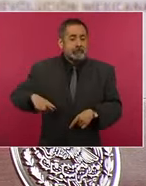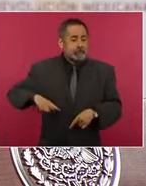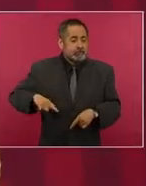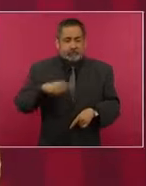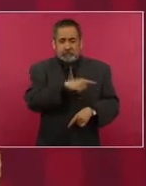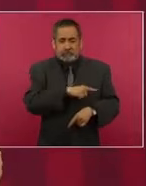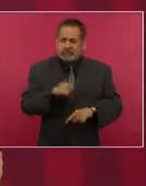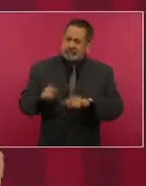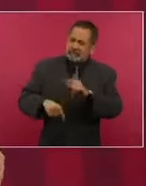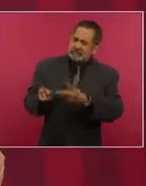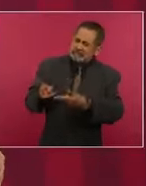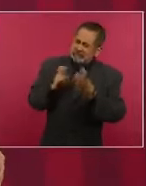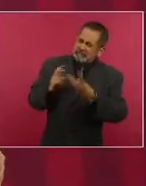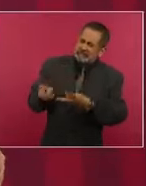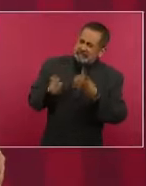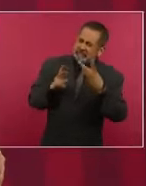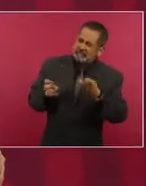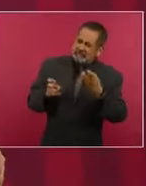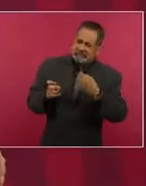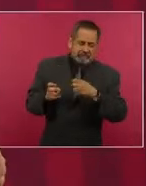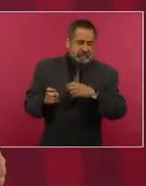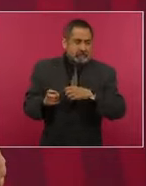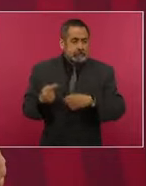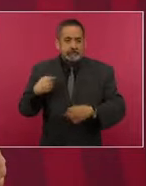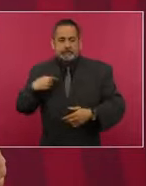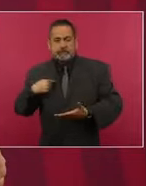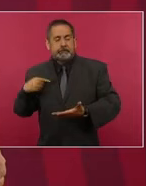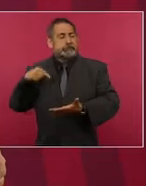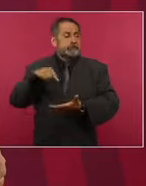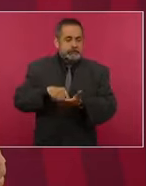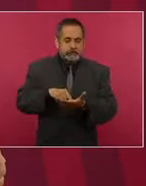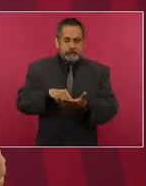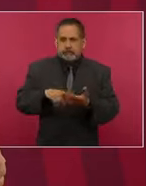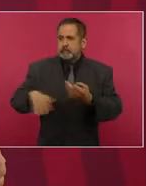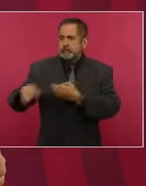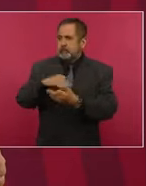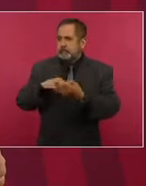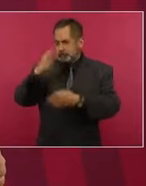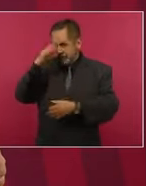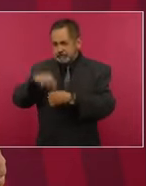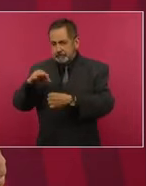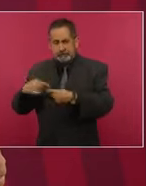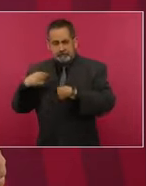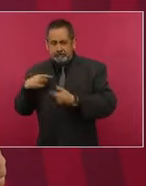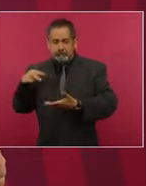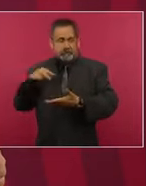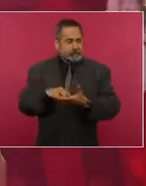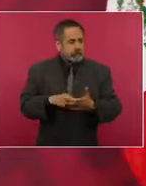Y fíjense lo que estamos haciendo entre todos los mexicanos, con lo que